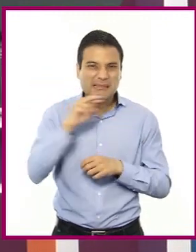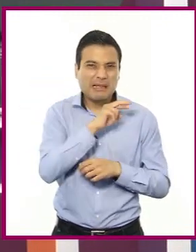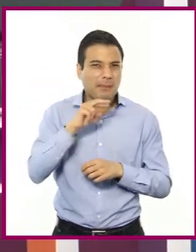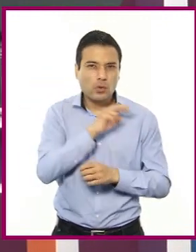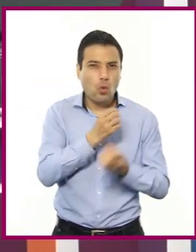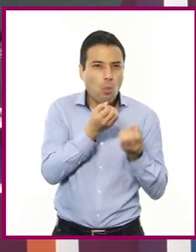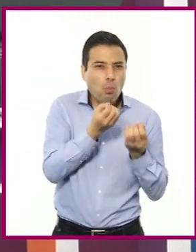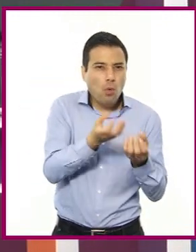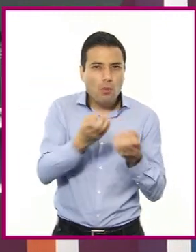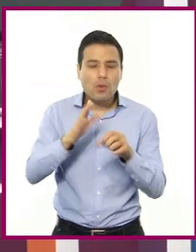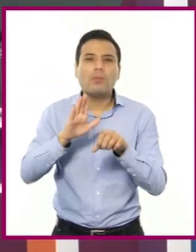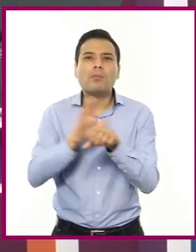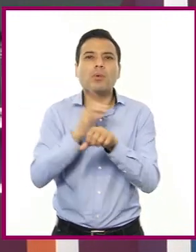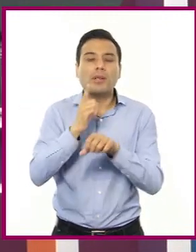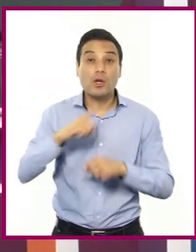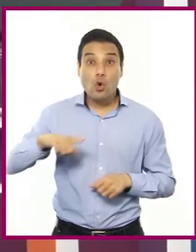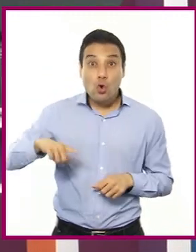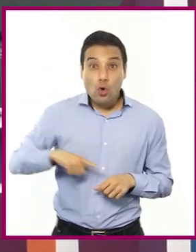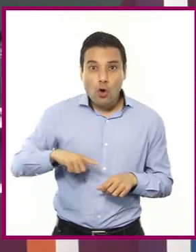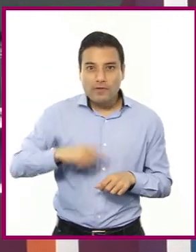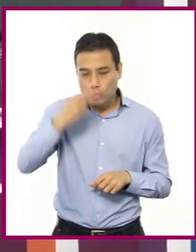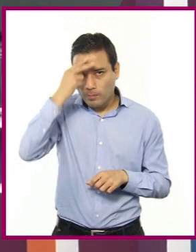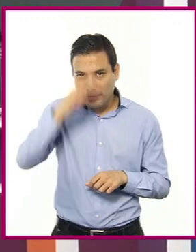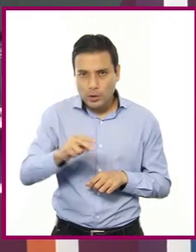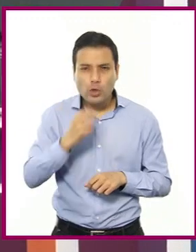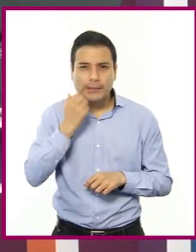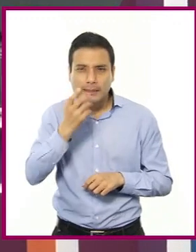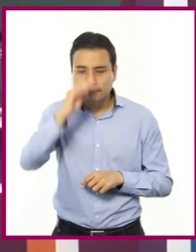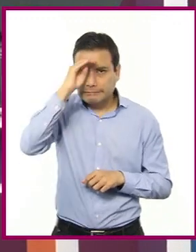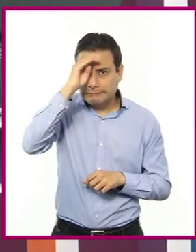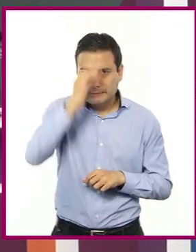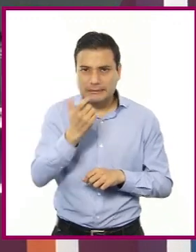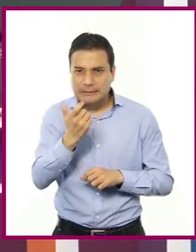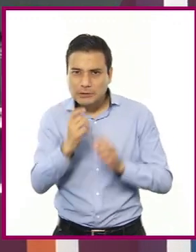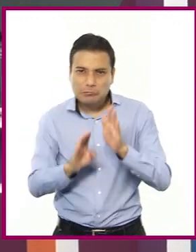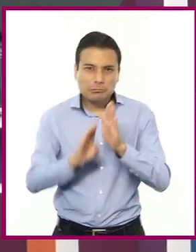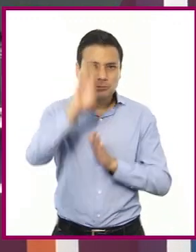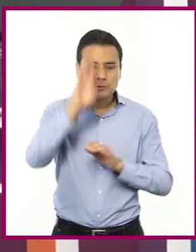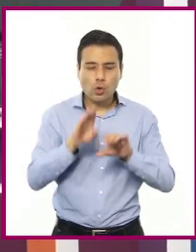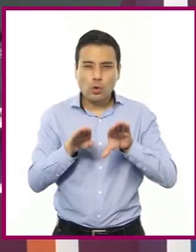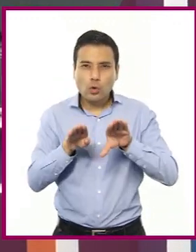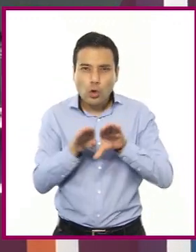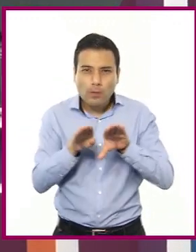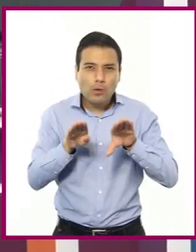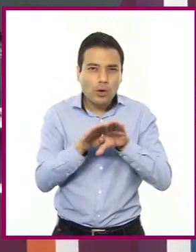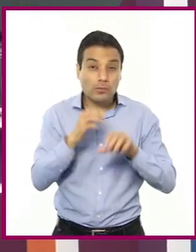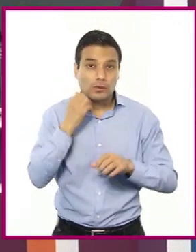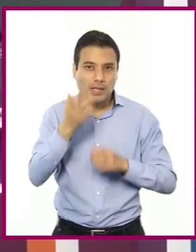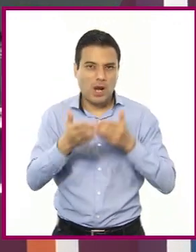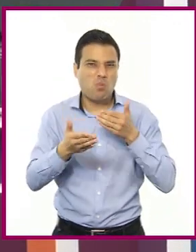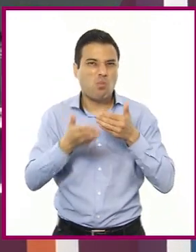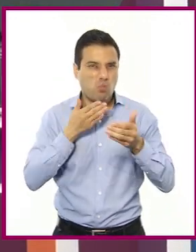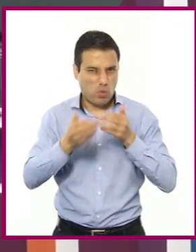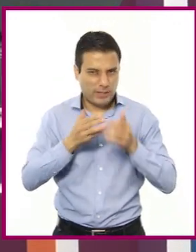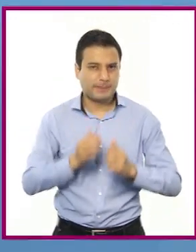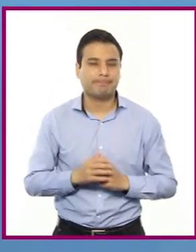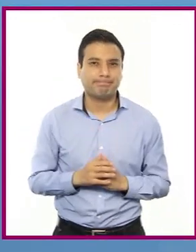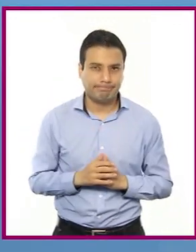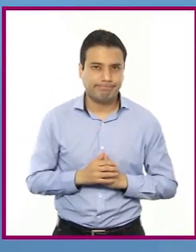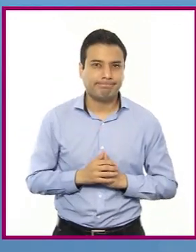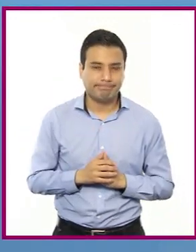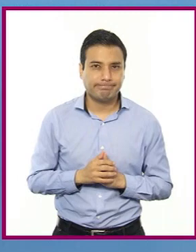a que el gobierno mexicano buscó nuevos rumbos económicos que lo impulsaran a la modernidad que se vivía en el